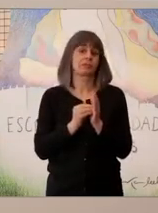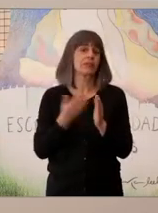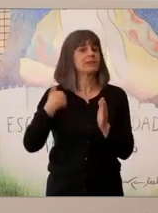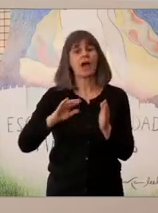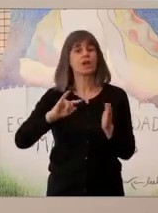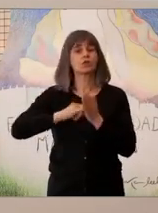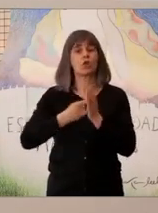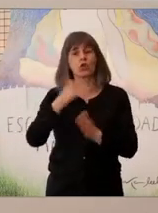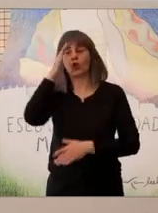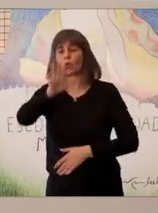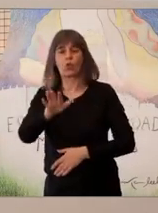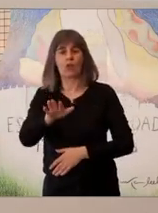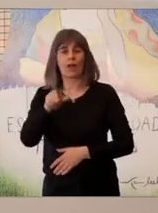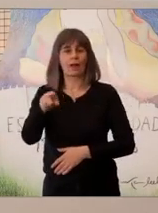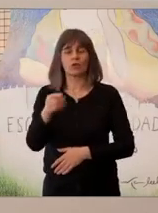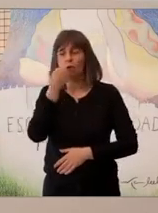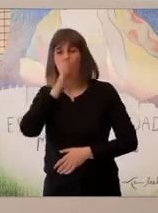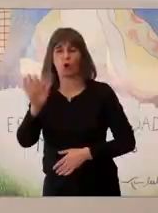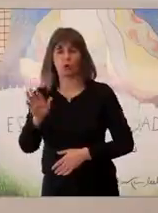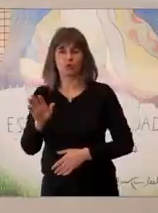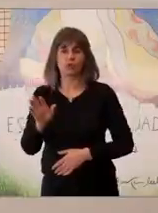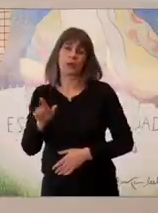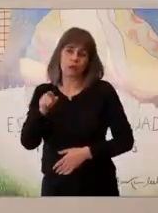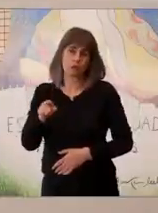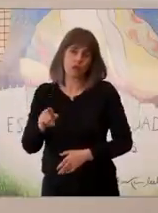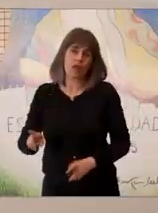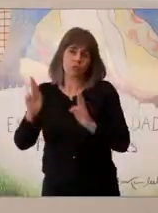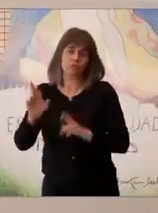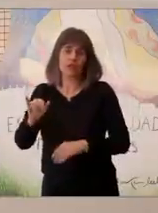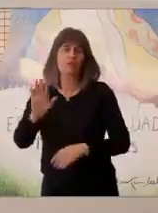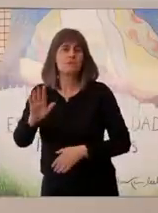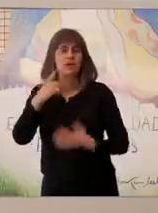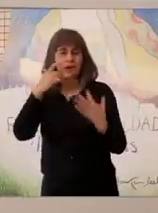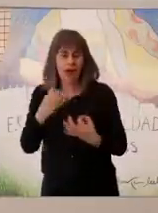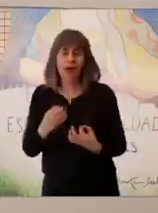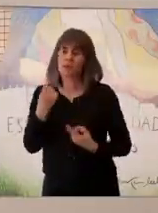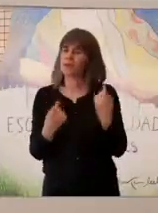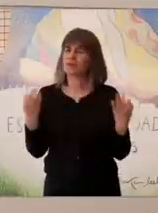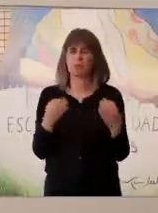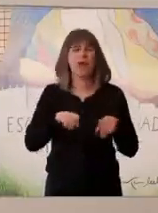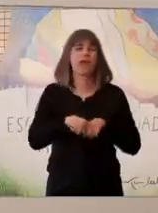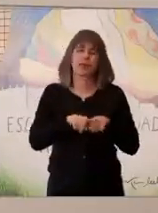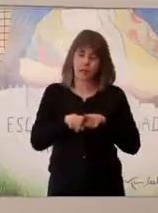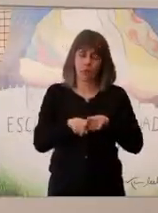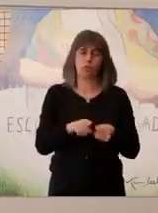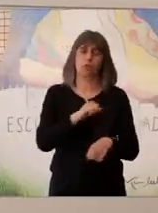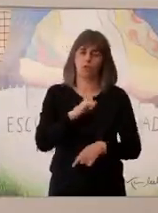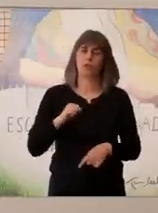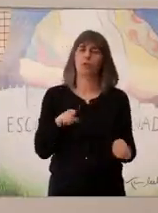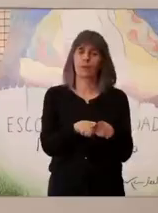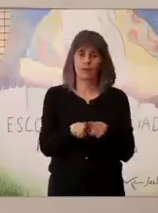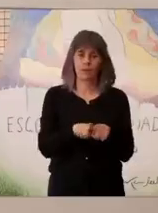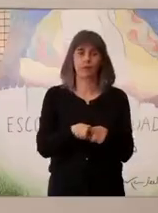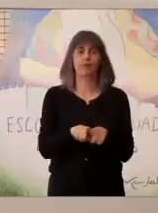articula el sistema judicial. Eso sería lo deseable, por supuesto. Pero yo creo que sí hay que tener un sentido crítico, porque el sentido crítico también, y en este